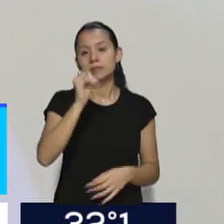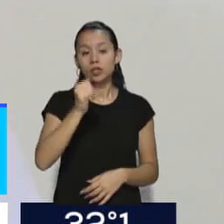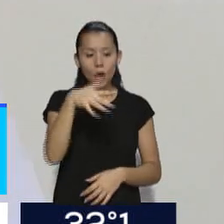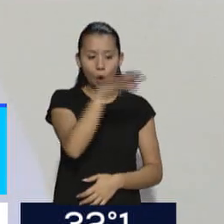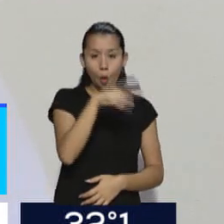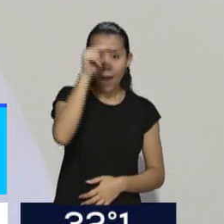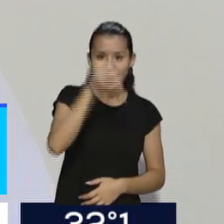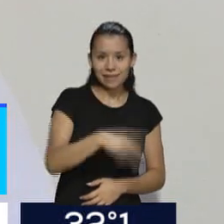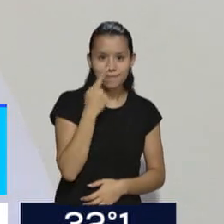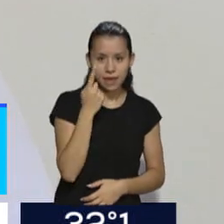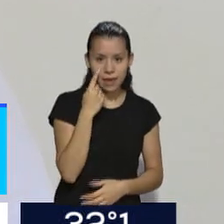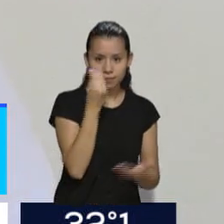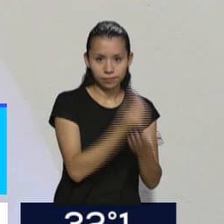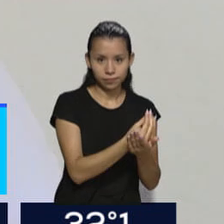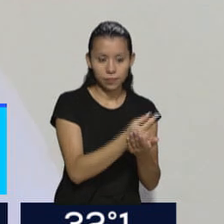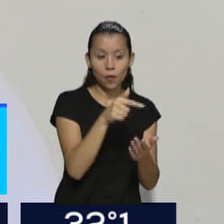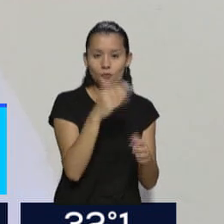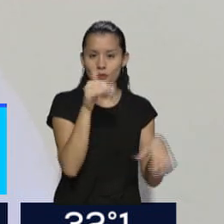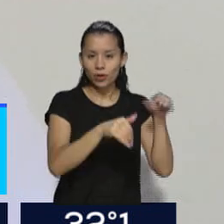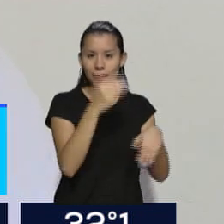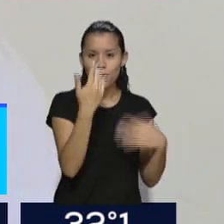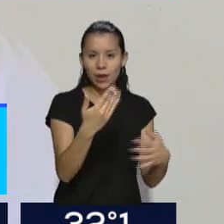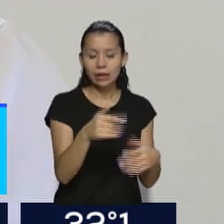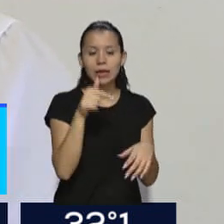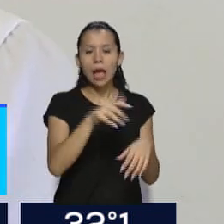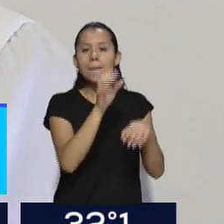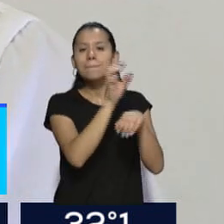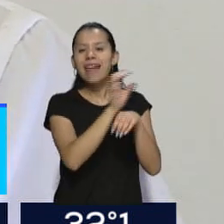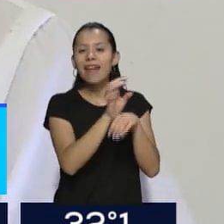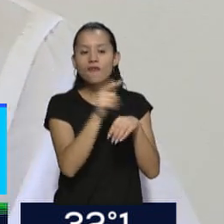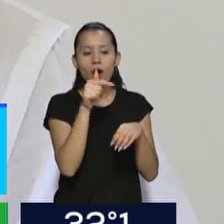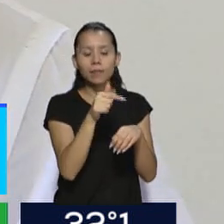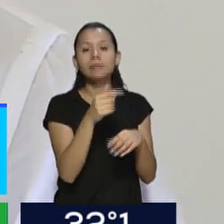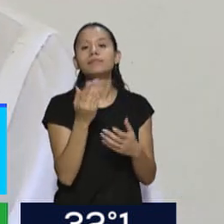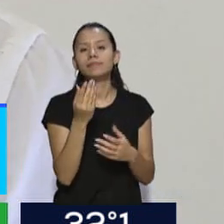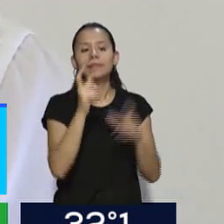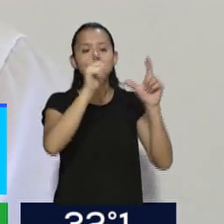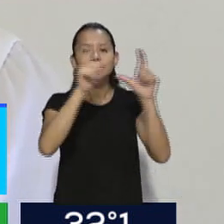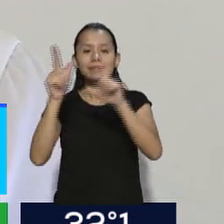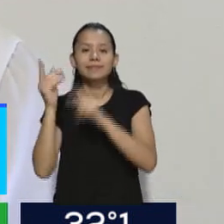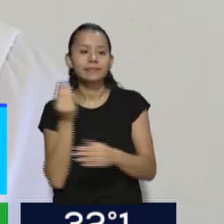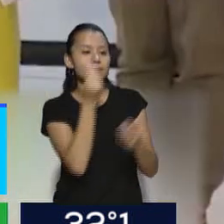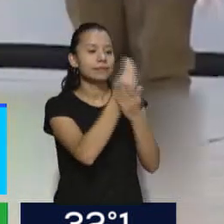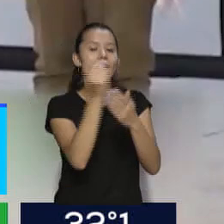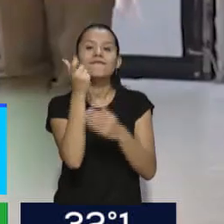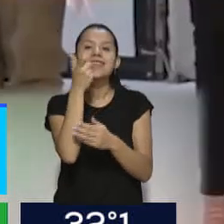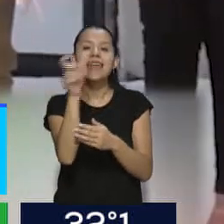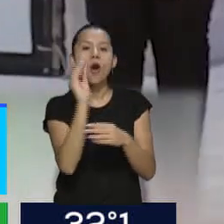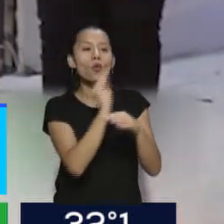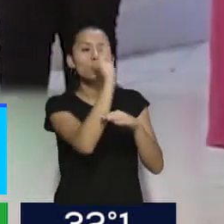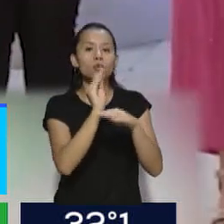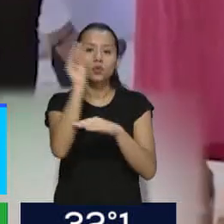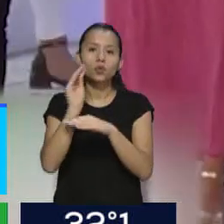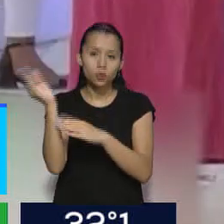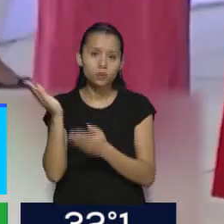Güemes, y se va a hacer a través de una plataforma donde las candidatas suben un video generado por ellas. Hemos